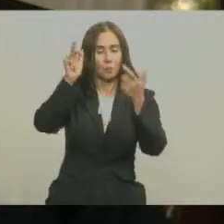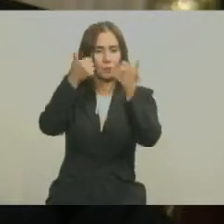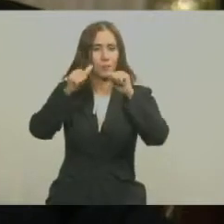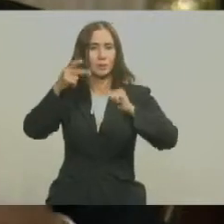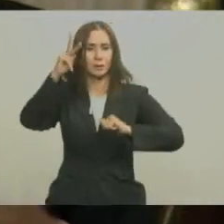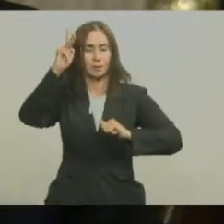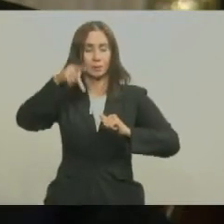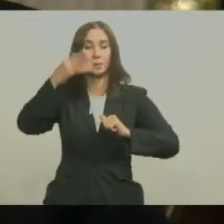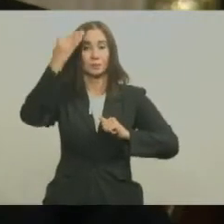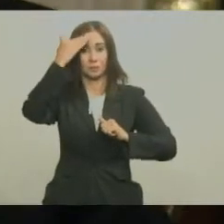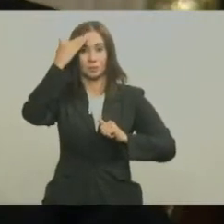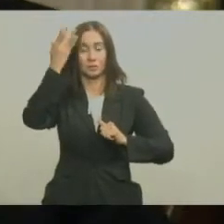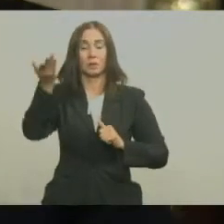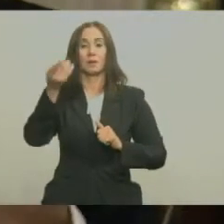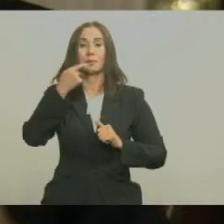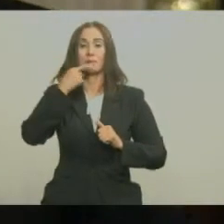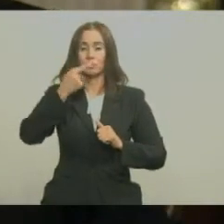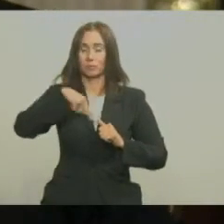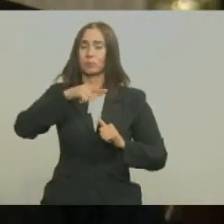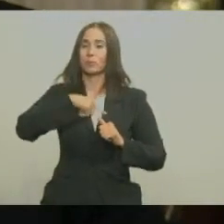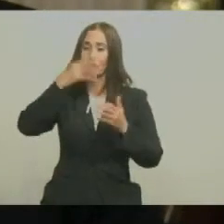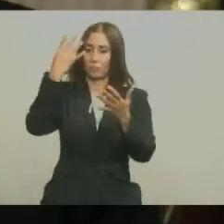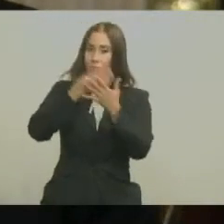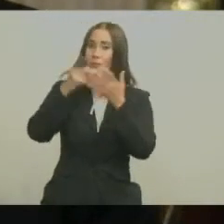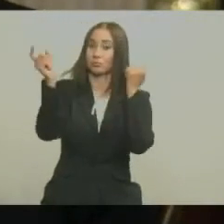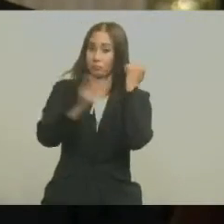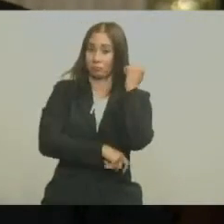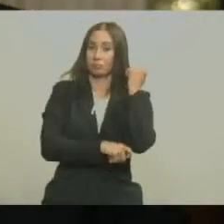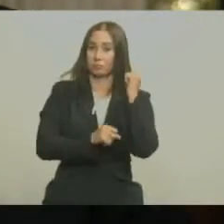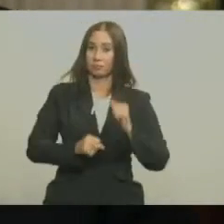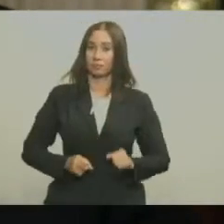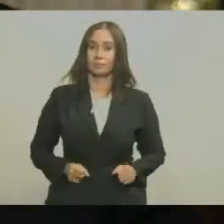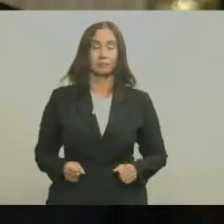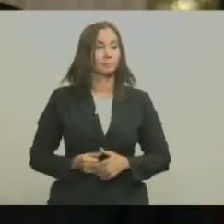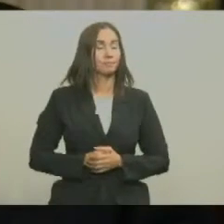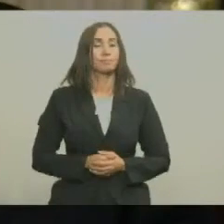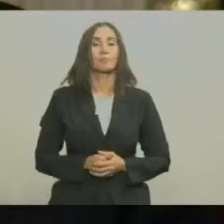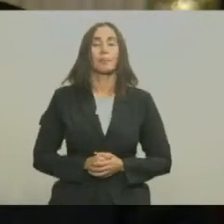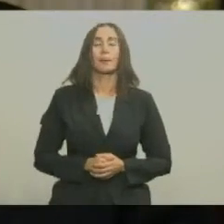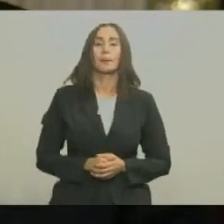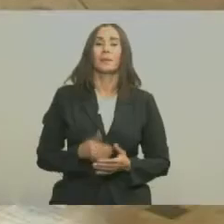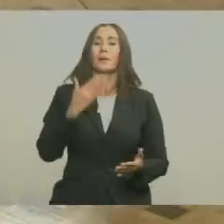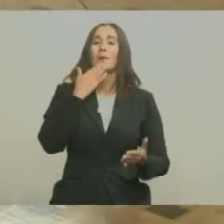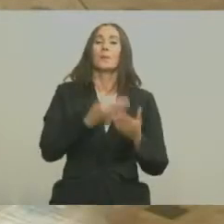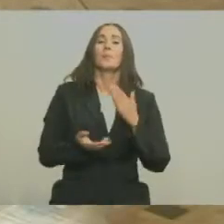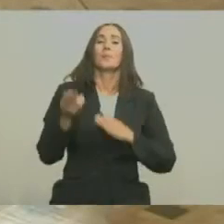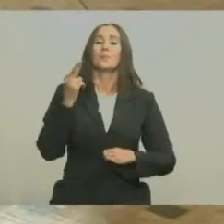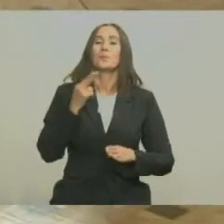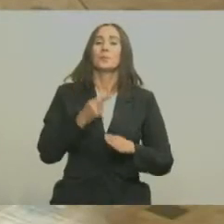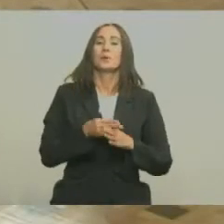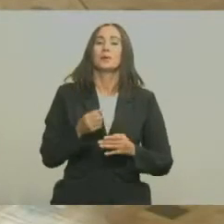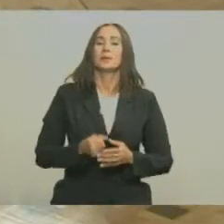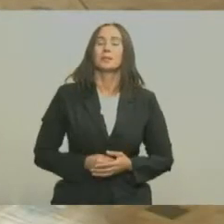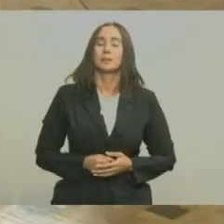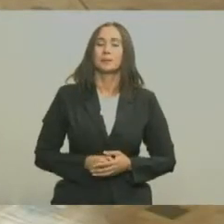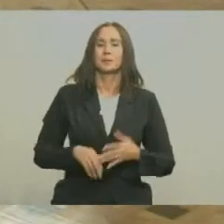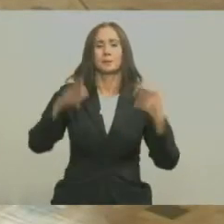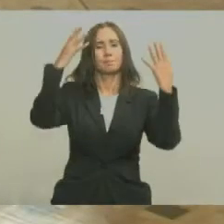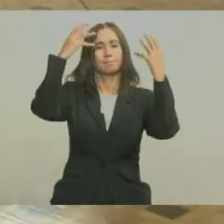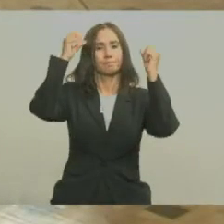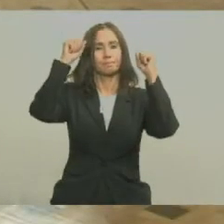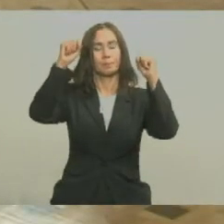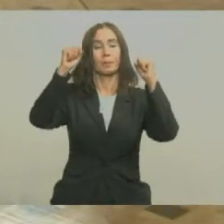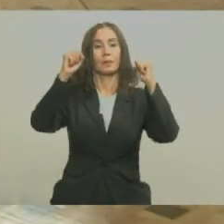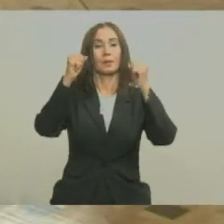denuncia, vamos a actuar de la manera más drástica posible. Bien, buenas tardes, señor presidente. Señor presidente, ya